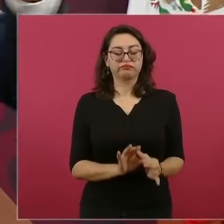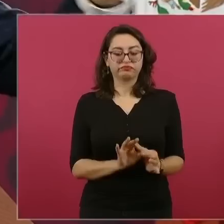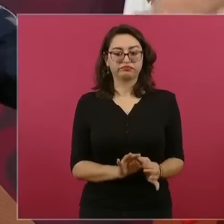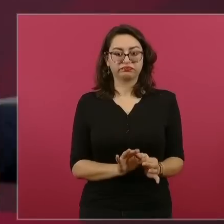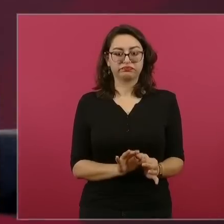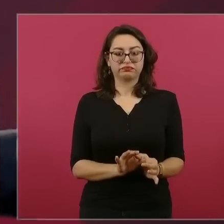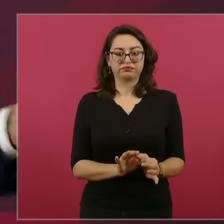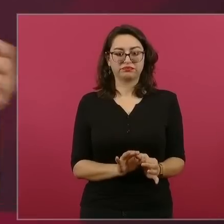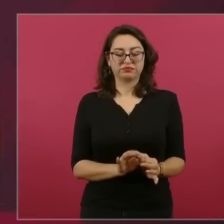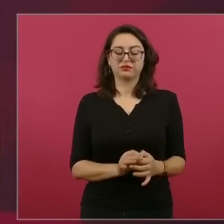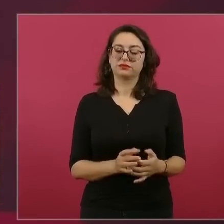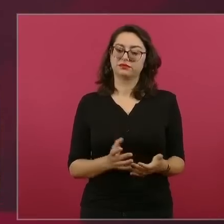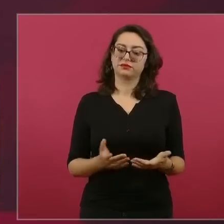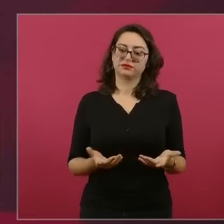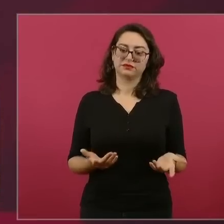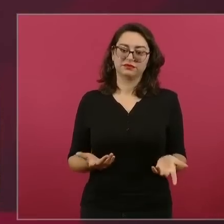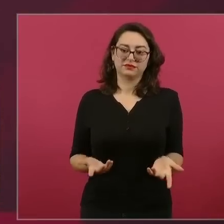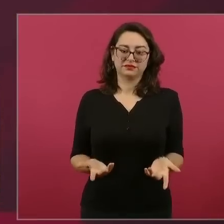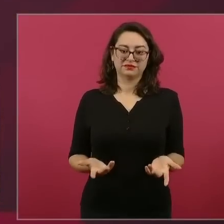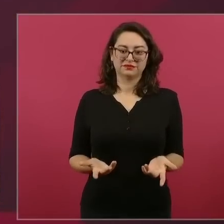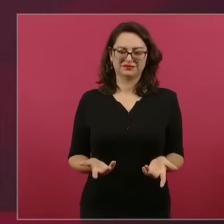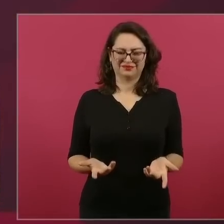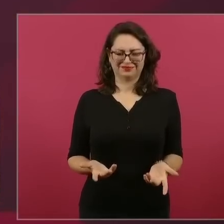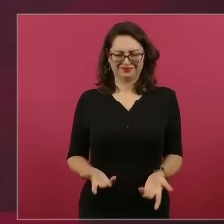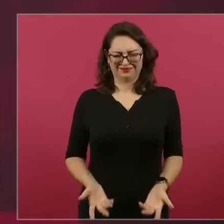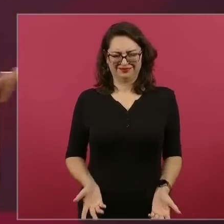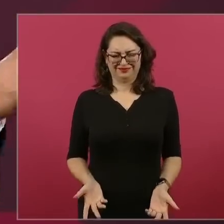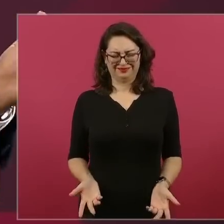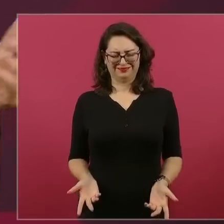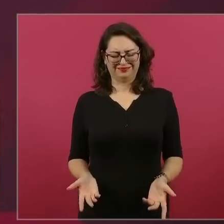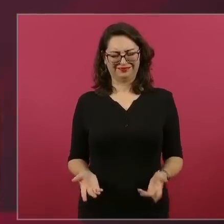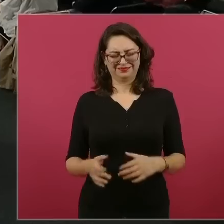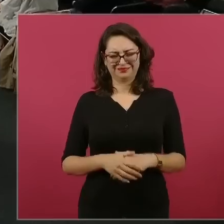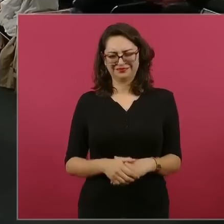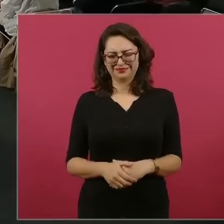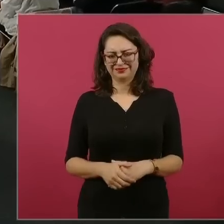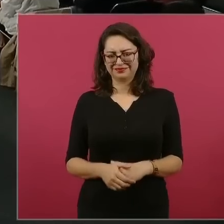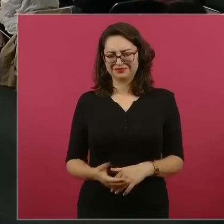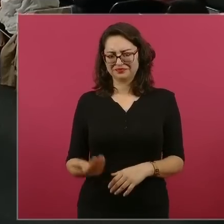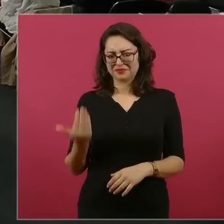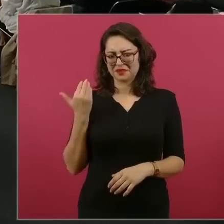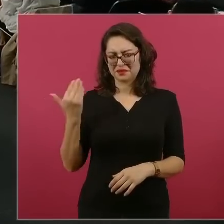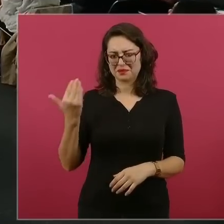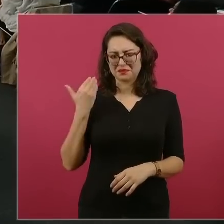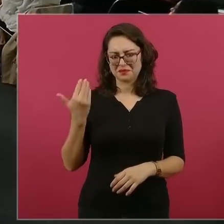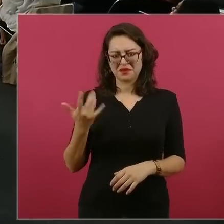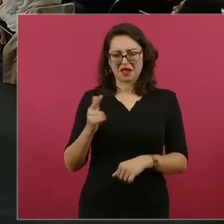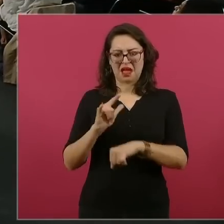Y bueno, ¿para qué necesitábamos un avión como el que se compró?